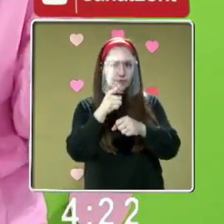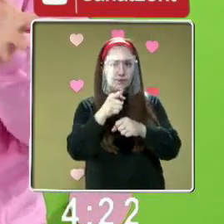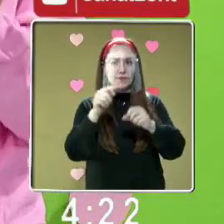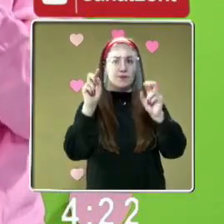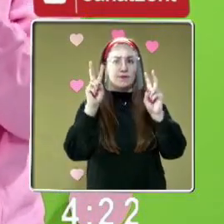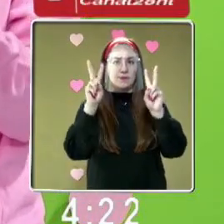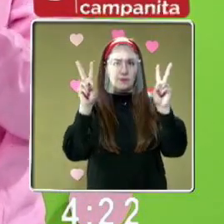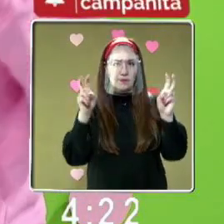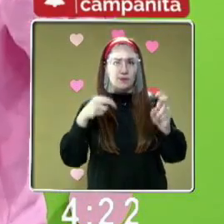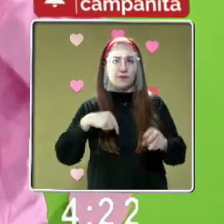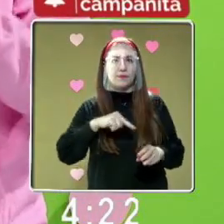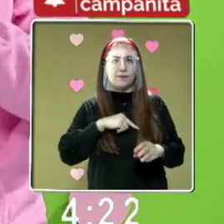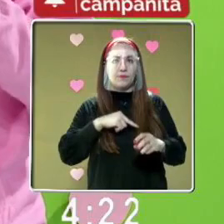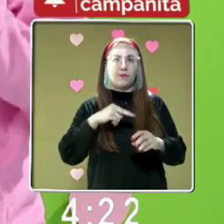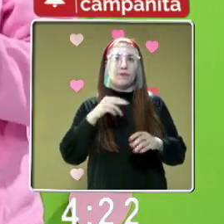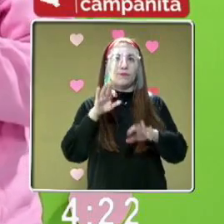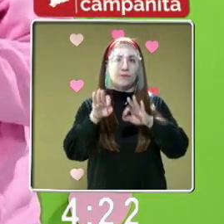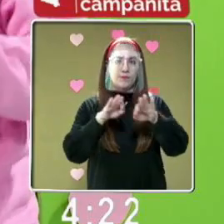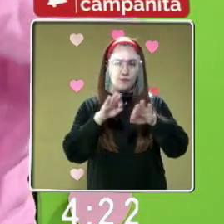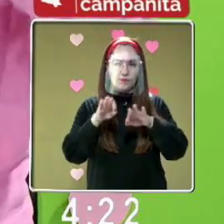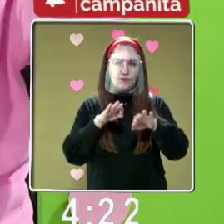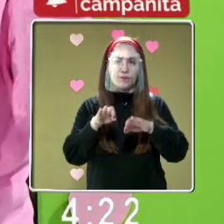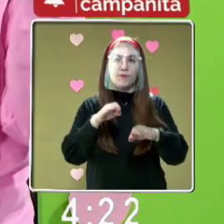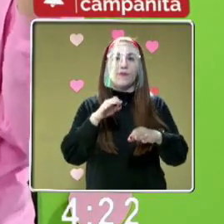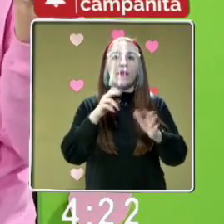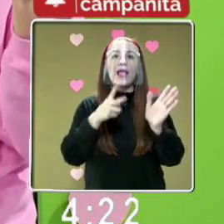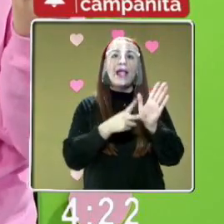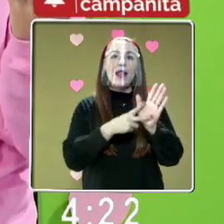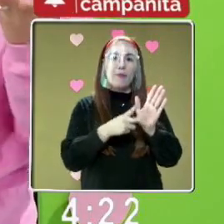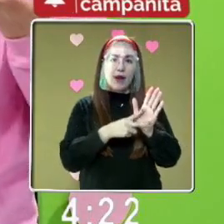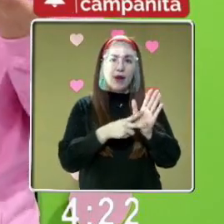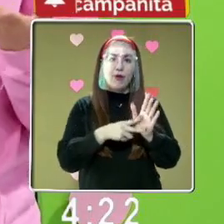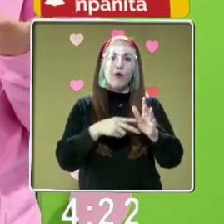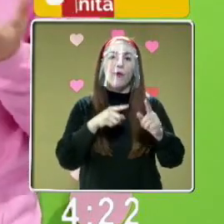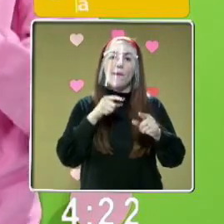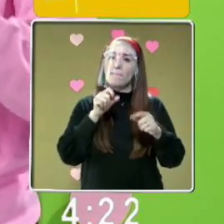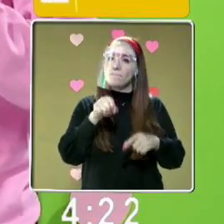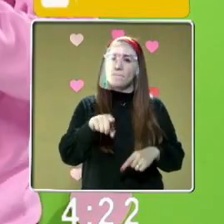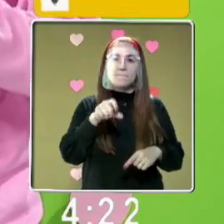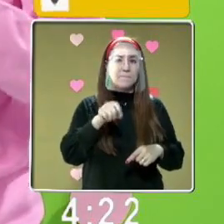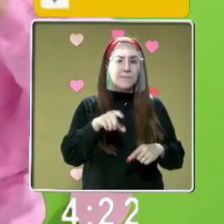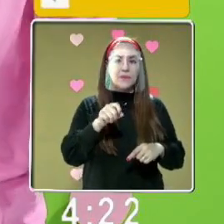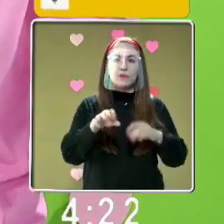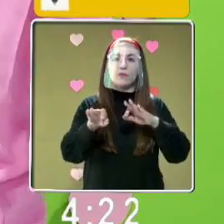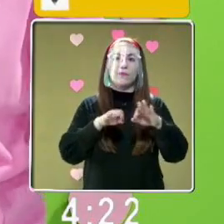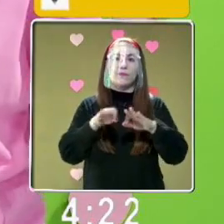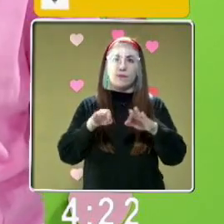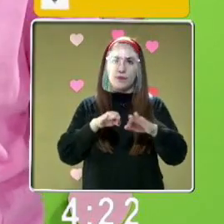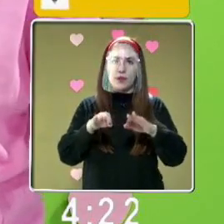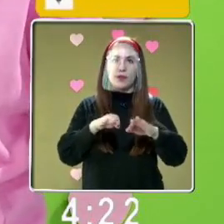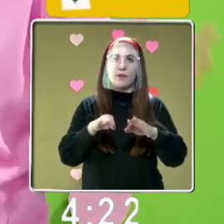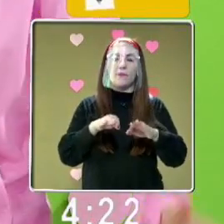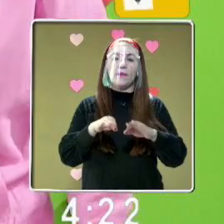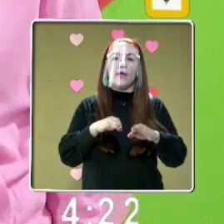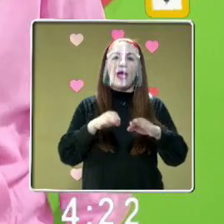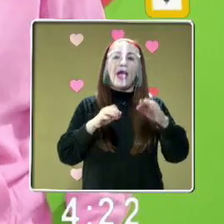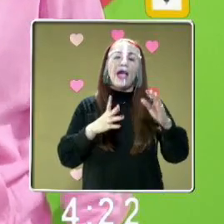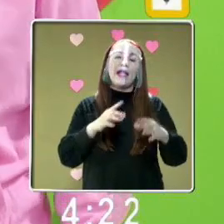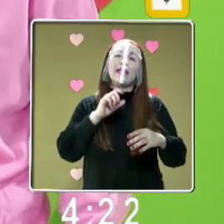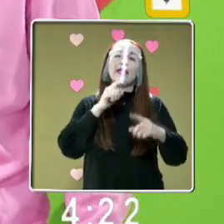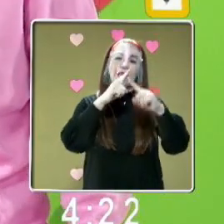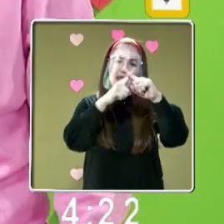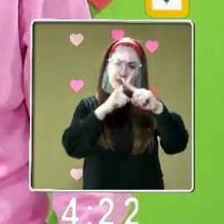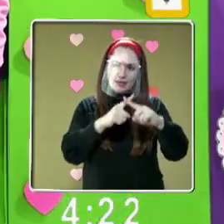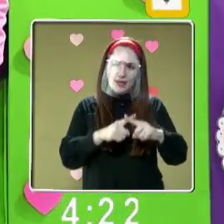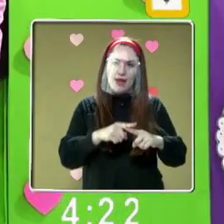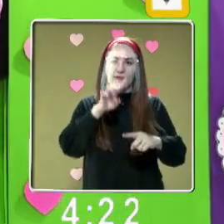tema nosotros trabajamos el valor constante para trabajar tablas y también, pues, para las ampliaciones, ¿verdad? Así y bueno, es. Pues